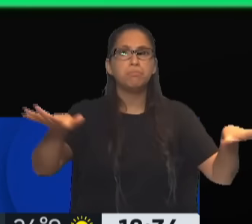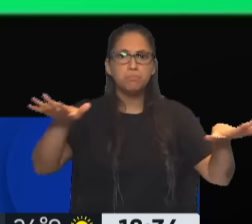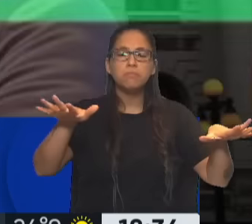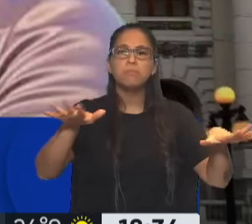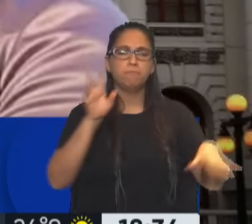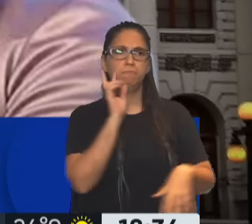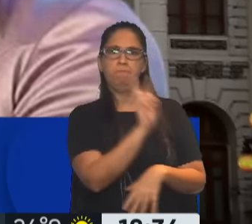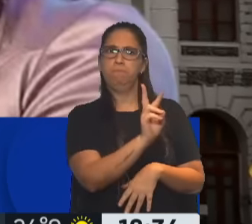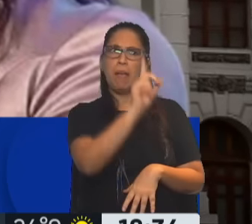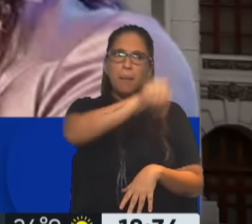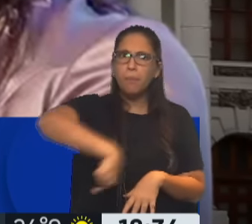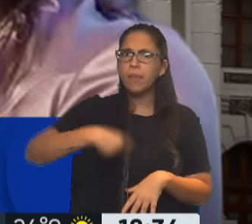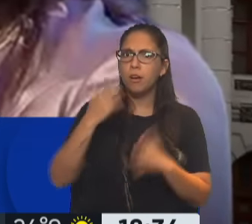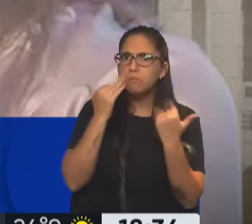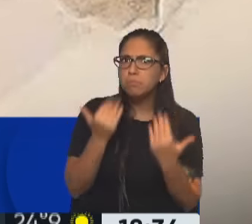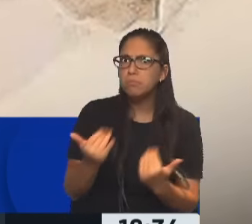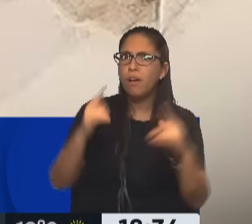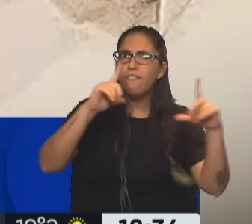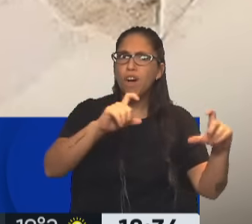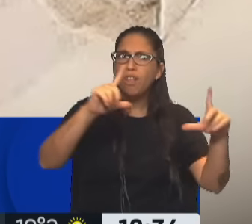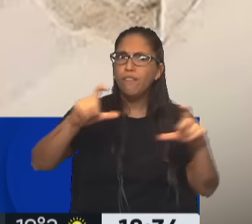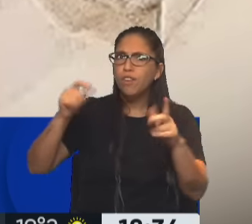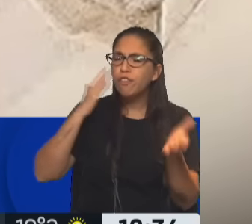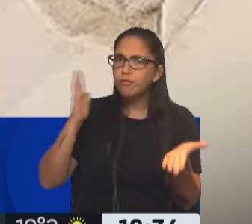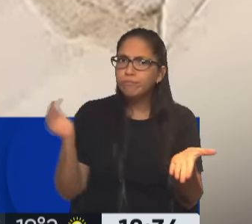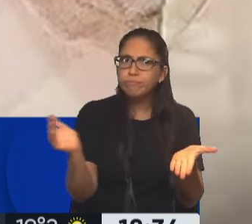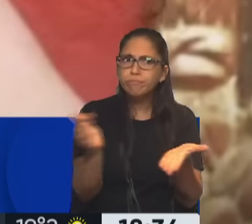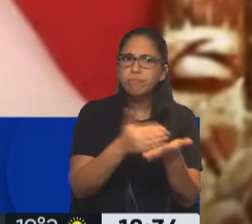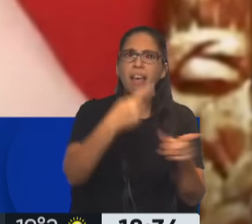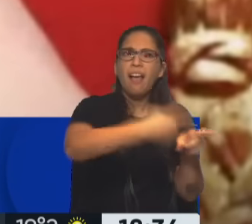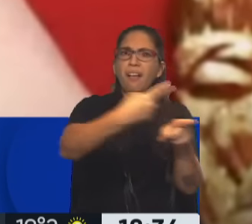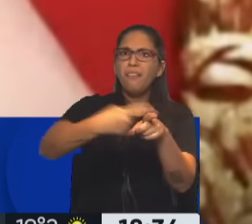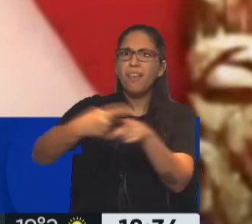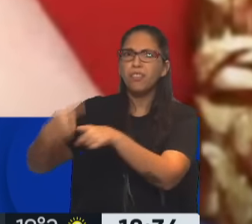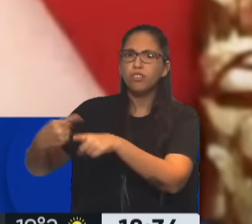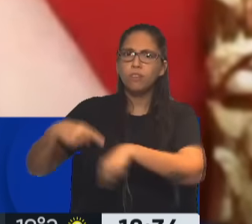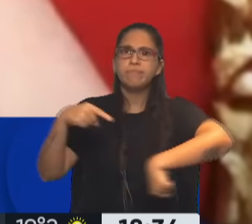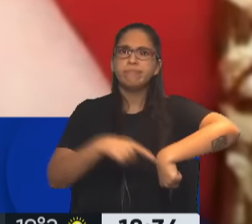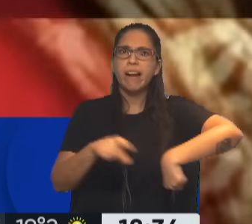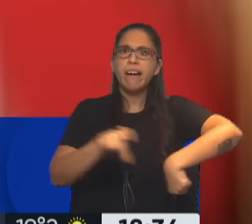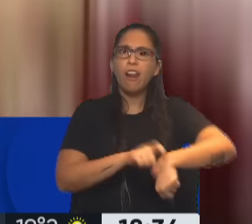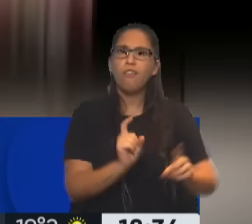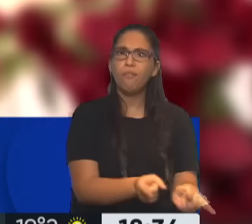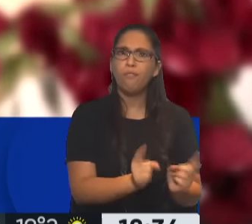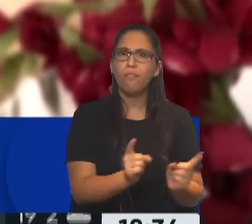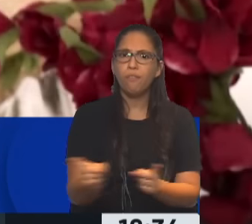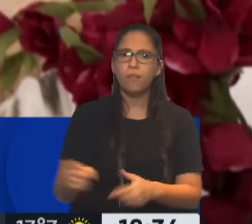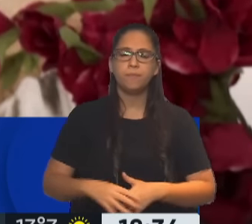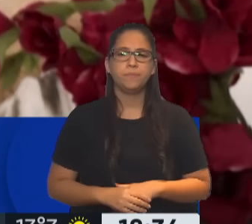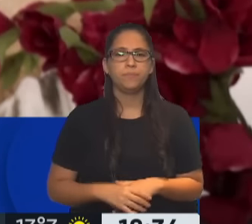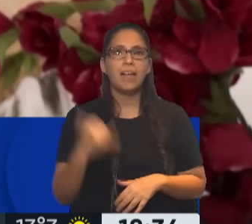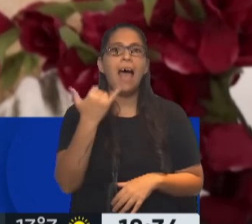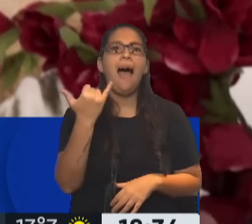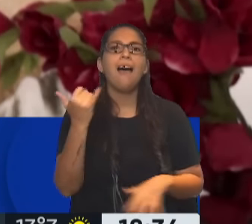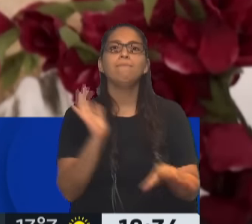que disparó una investigación de fotos de archivo de la mandataria luciendo en distintos eventos los mencionados relojes de lujo. Hay un signo